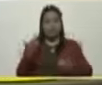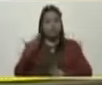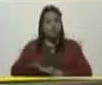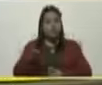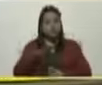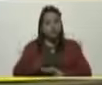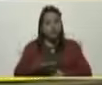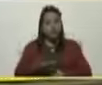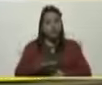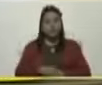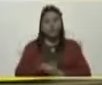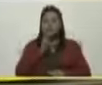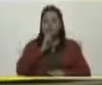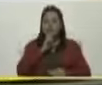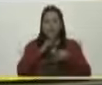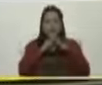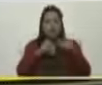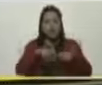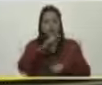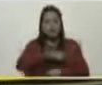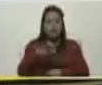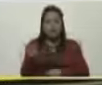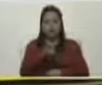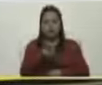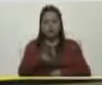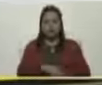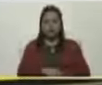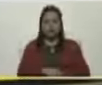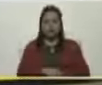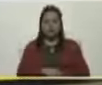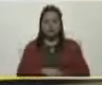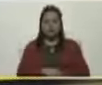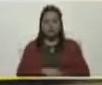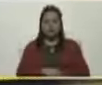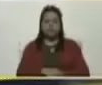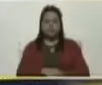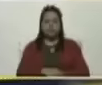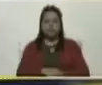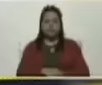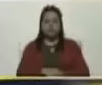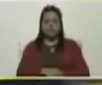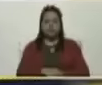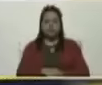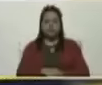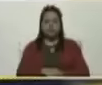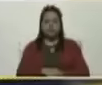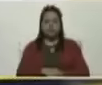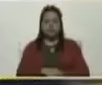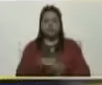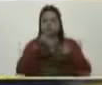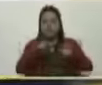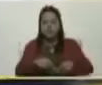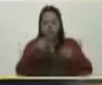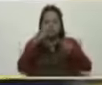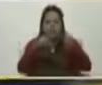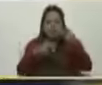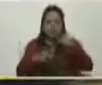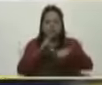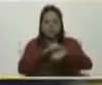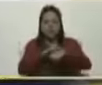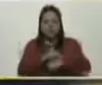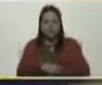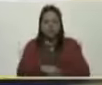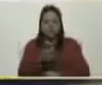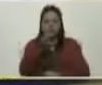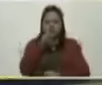los venezolanos. Y también lo que siempre nos hace falta es el tema de los insumos, las medicinas, sobre